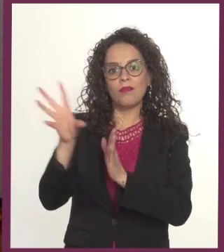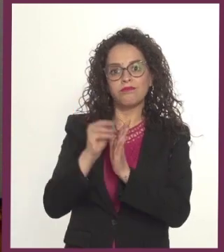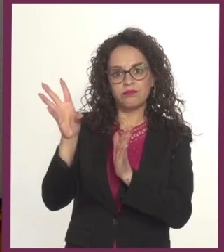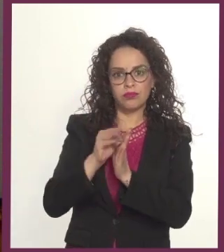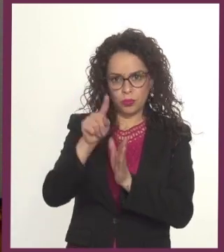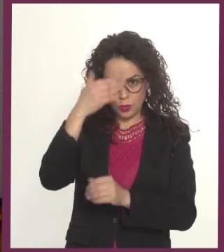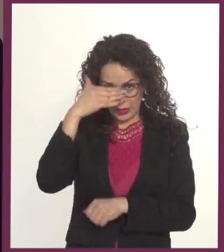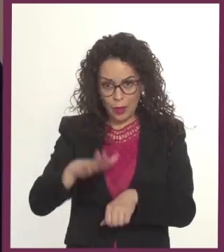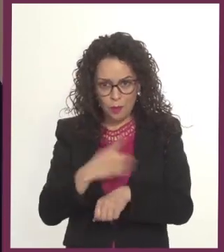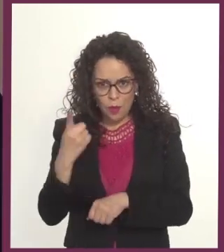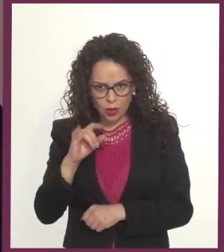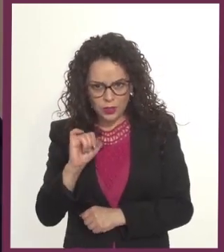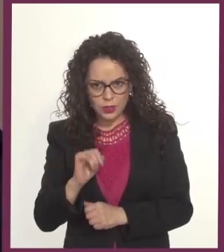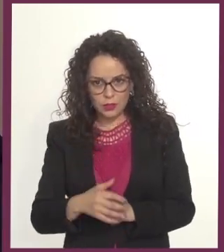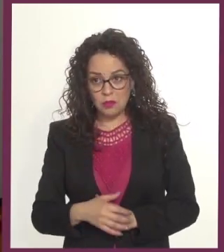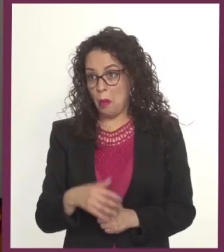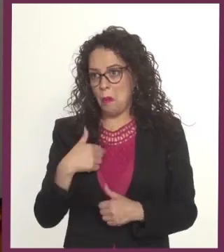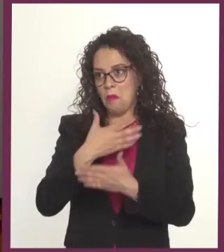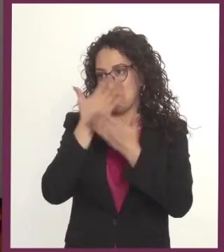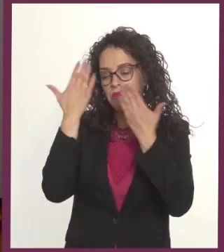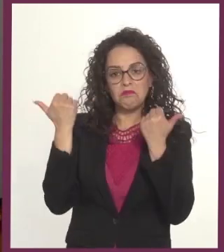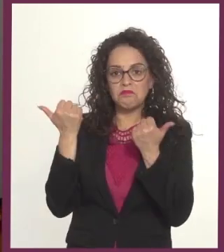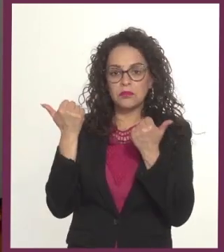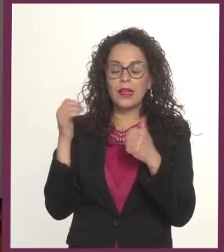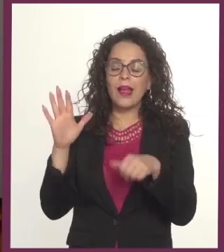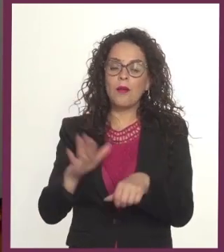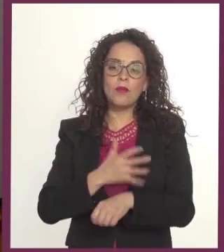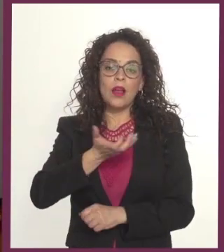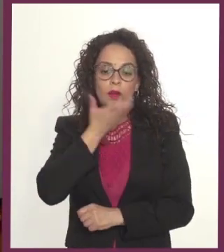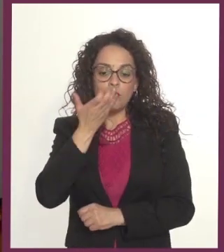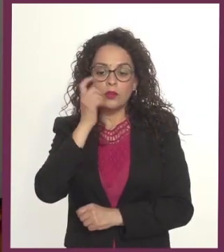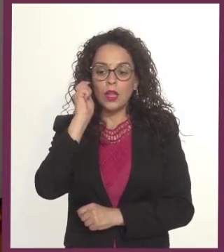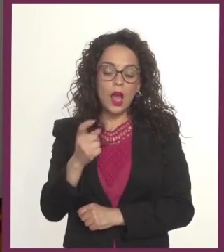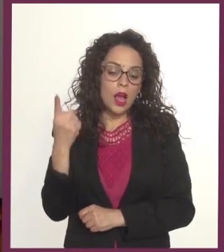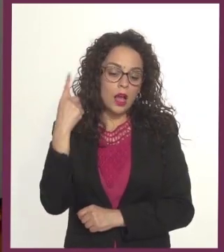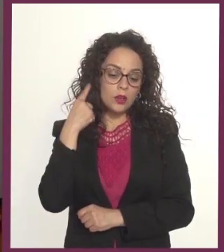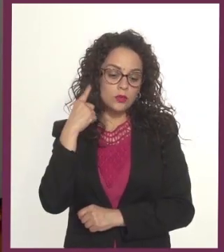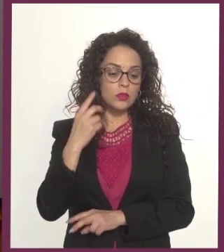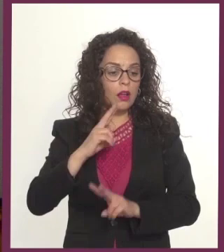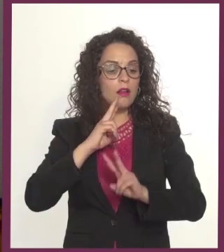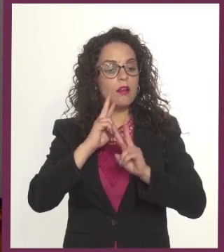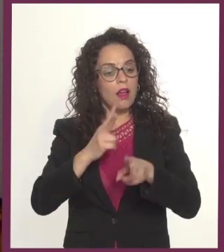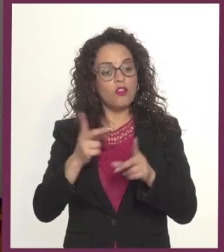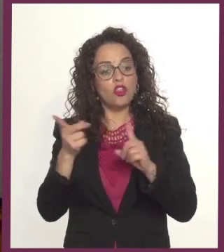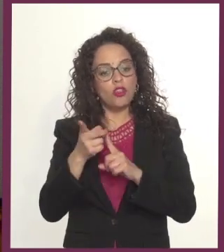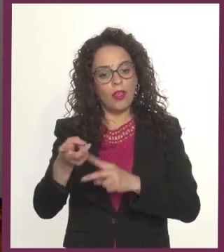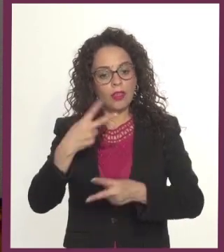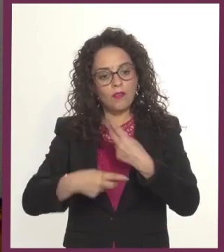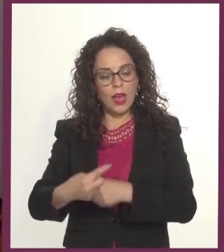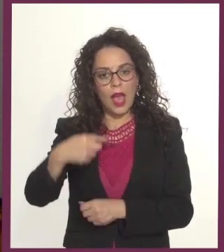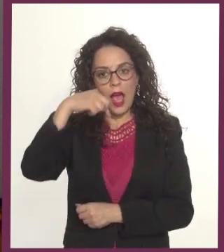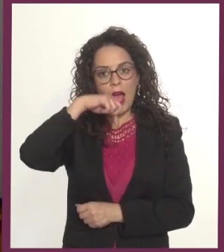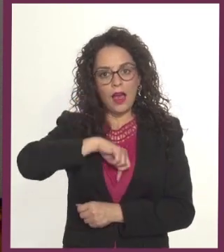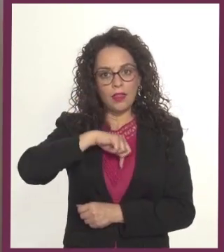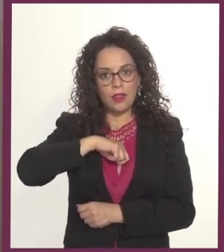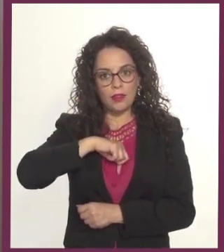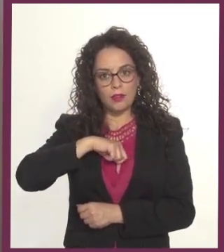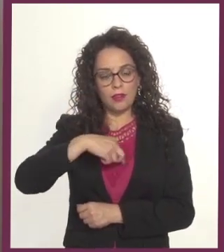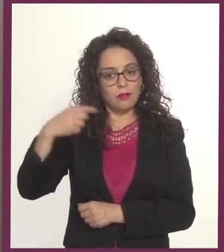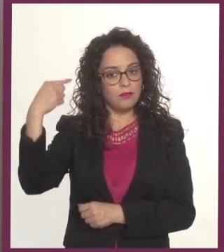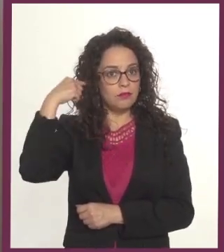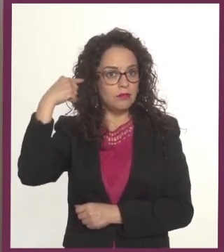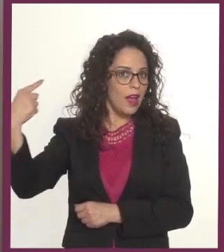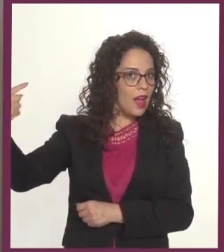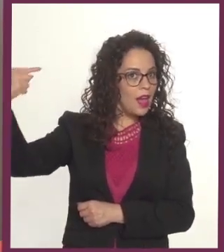sabes por qué, ¿no? No, pues ni idea. Porque estamos acostumbrados a escuchar nuestra voz desde dentro, con el oído interno, y